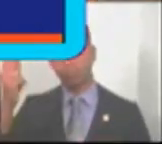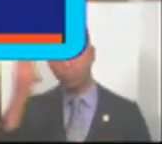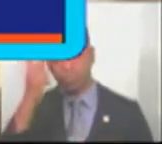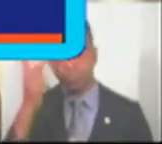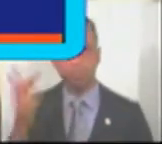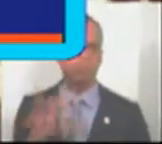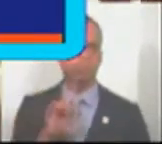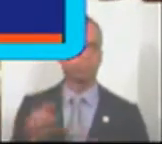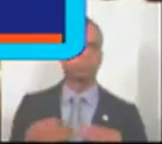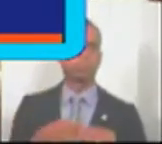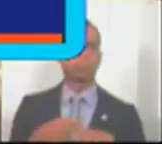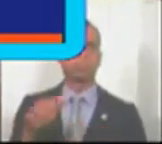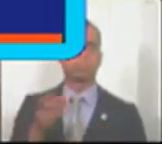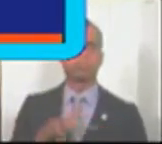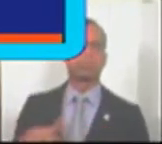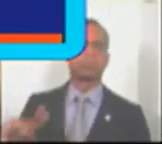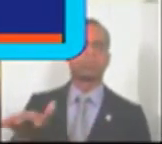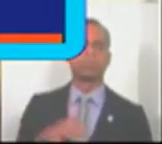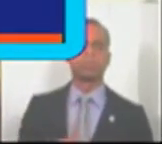de la Guerra Fría.